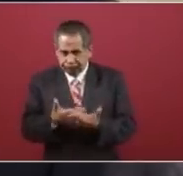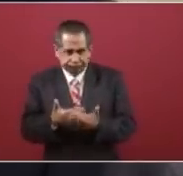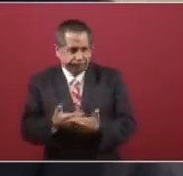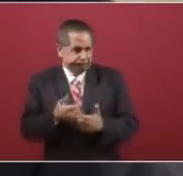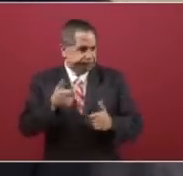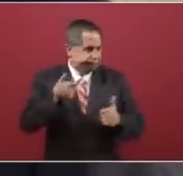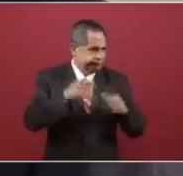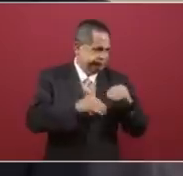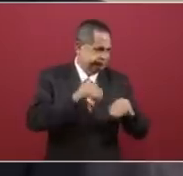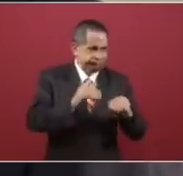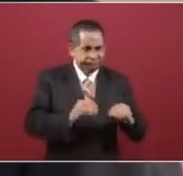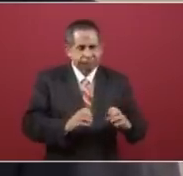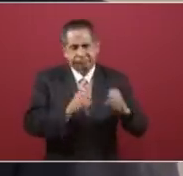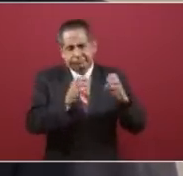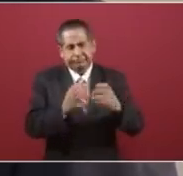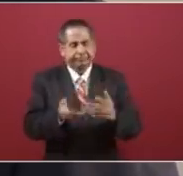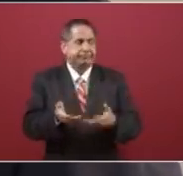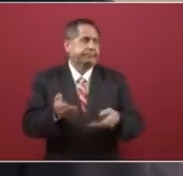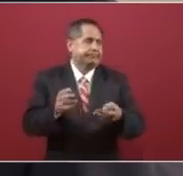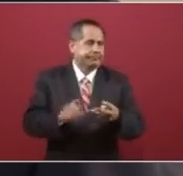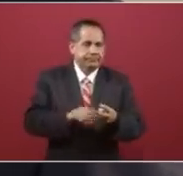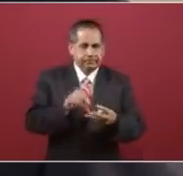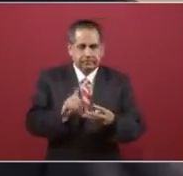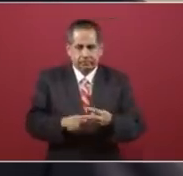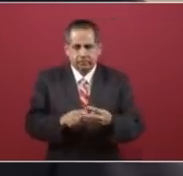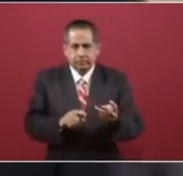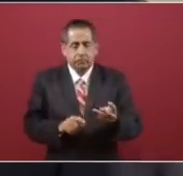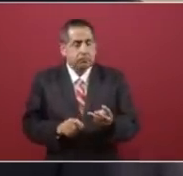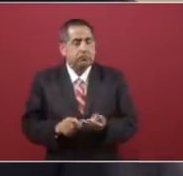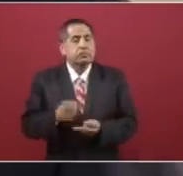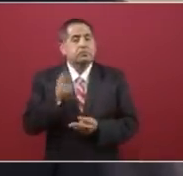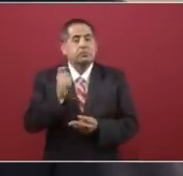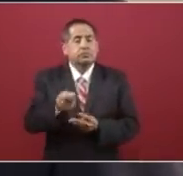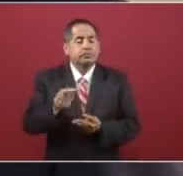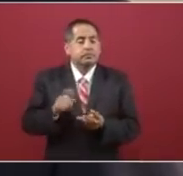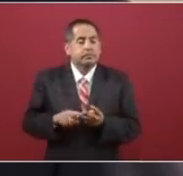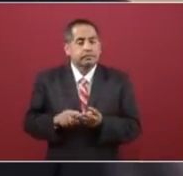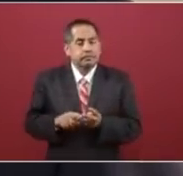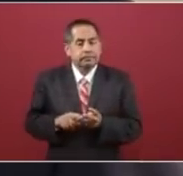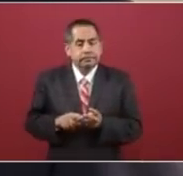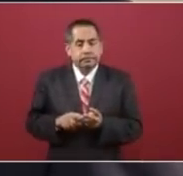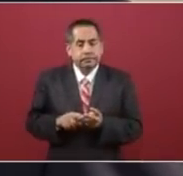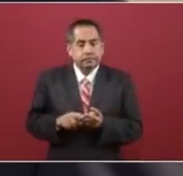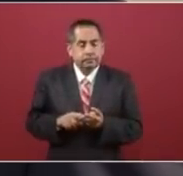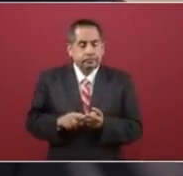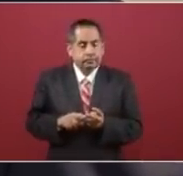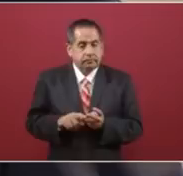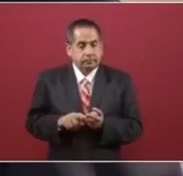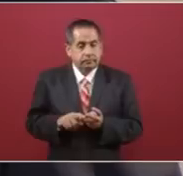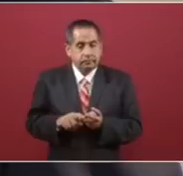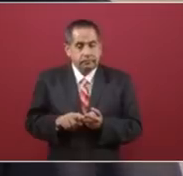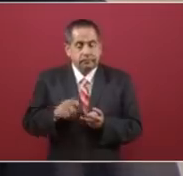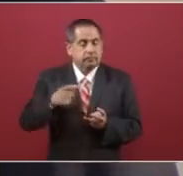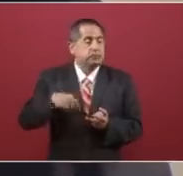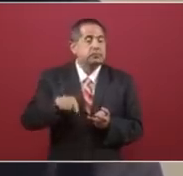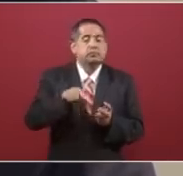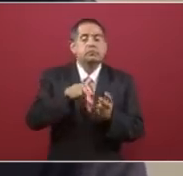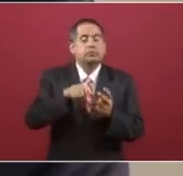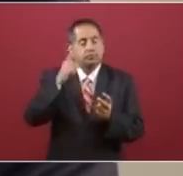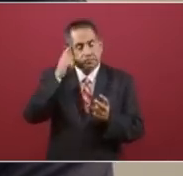eh económica y sobre todo que no